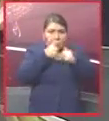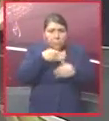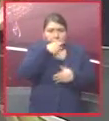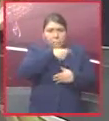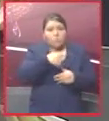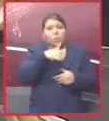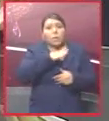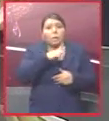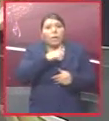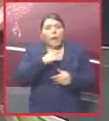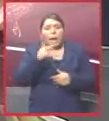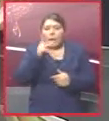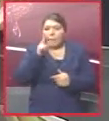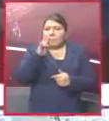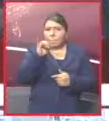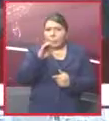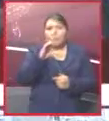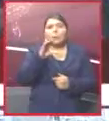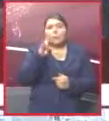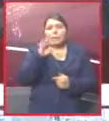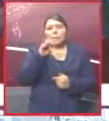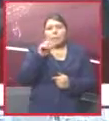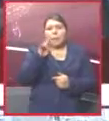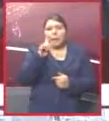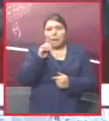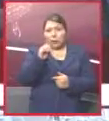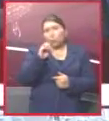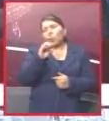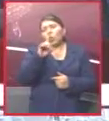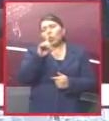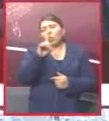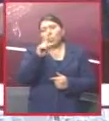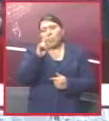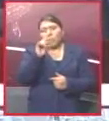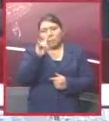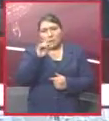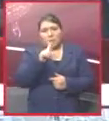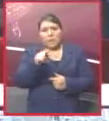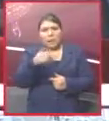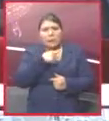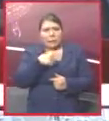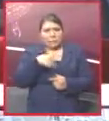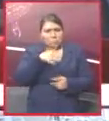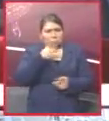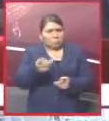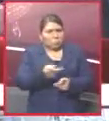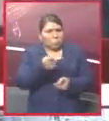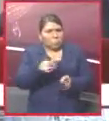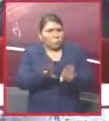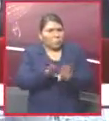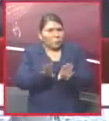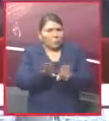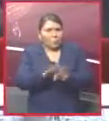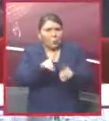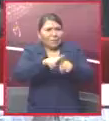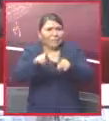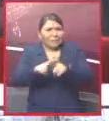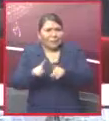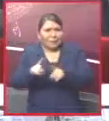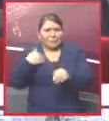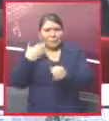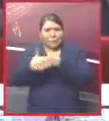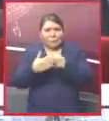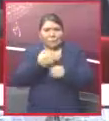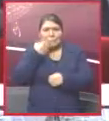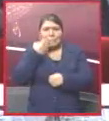Ricardo García Portilla, habló sobre los gastos en útiles y uniformes y cuestionó al procurador sobre las acciones y sanciones a